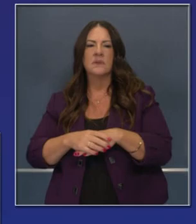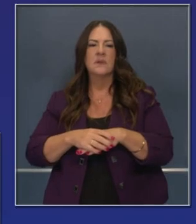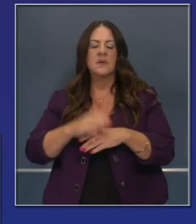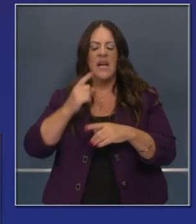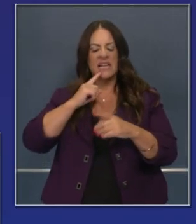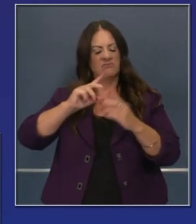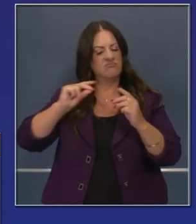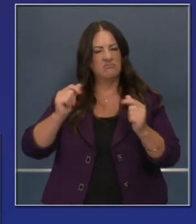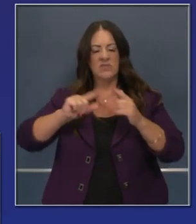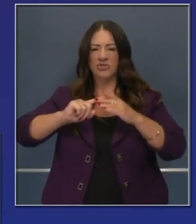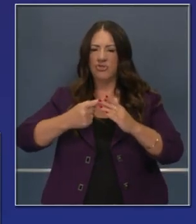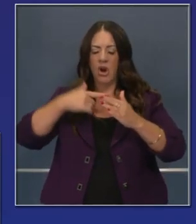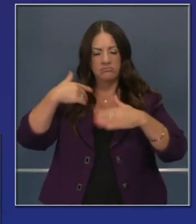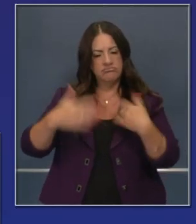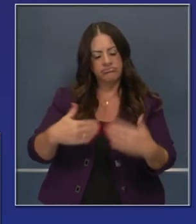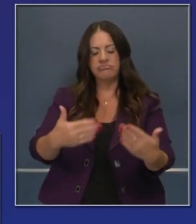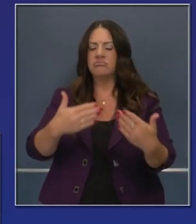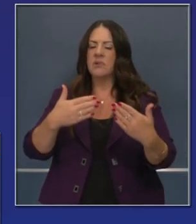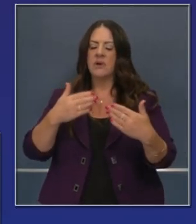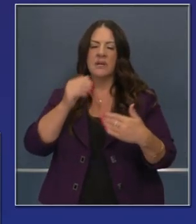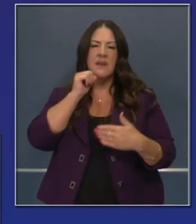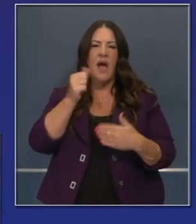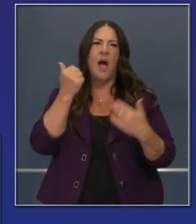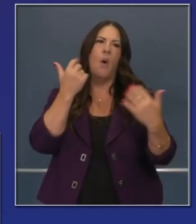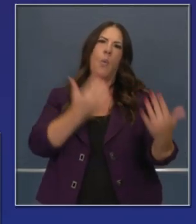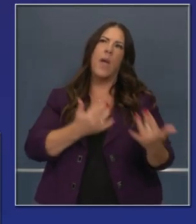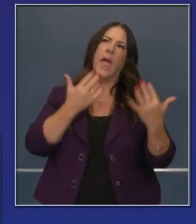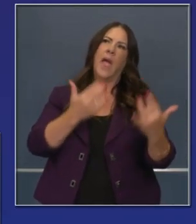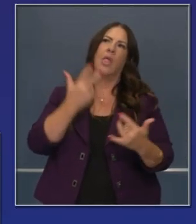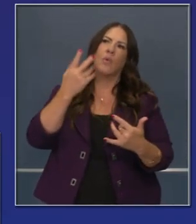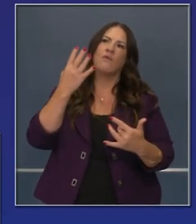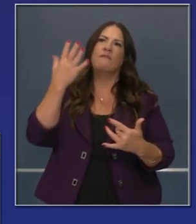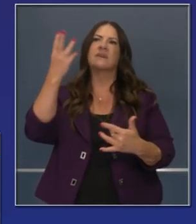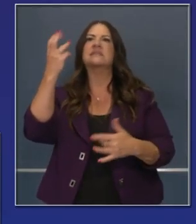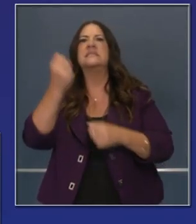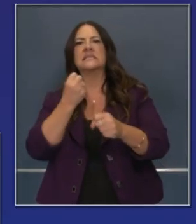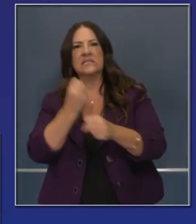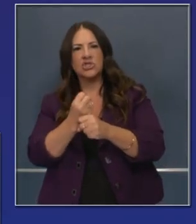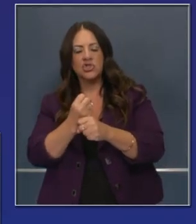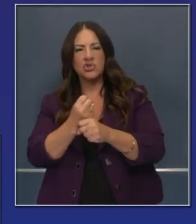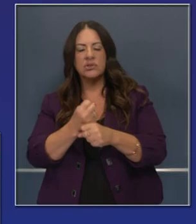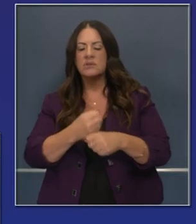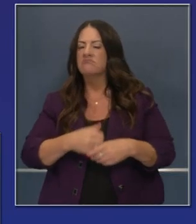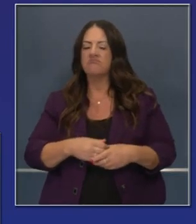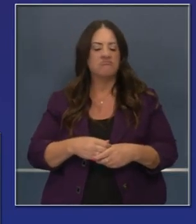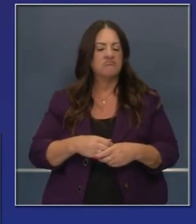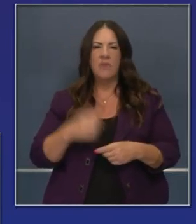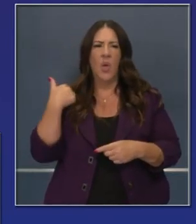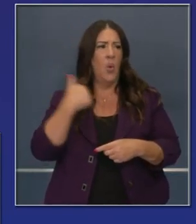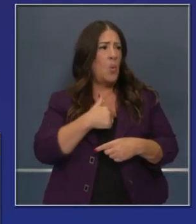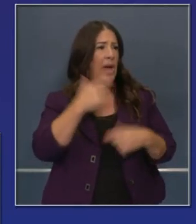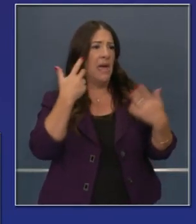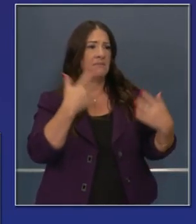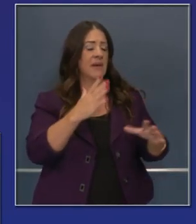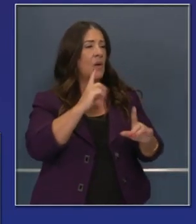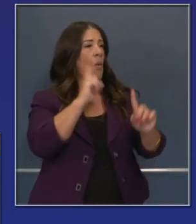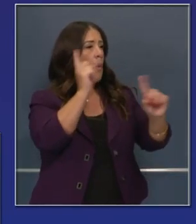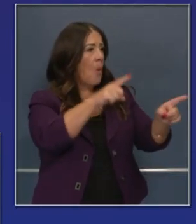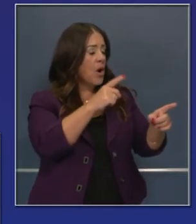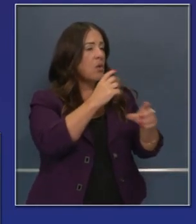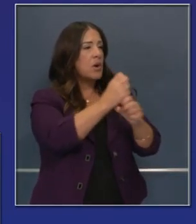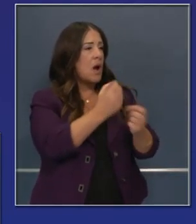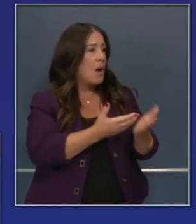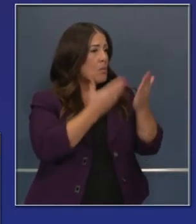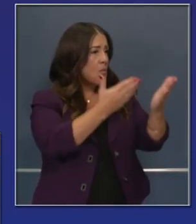lo exige la crisis, sin esperar 3, 4, 5 años, como a menudo sucede, entre una propuesta y un